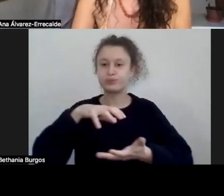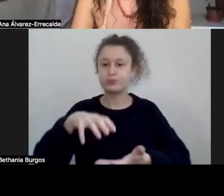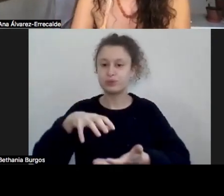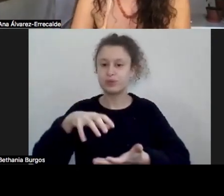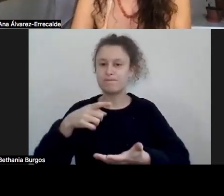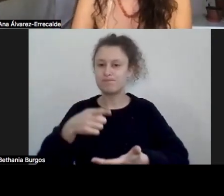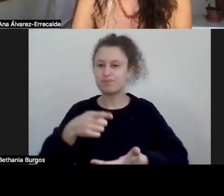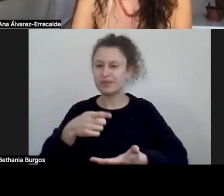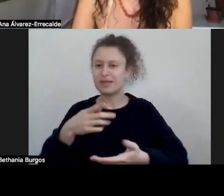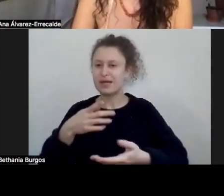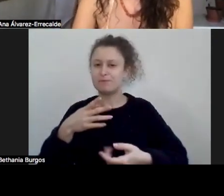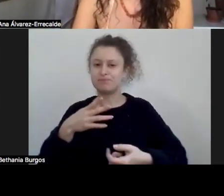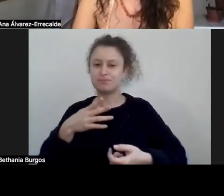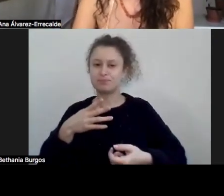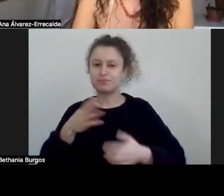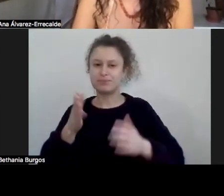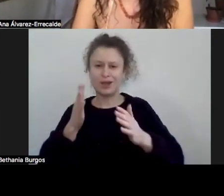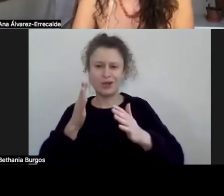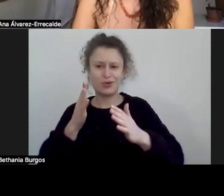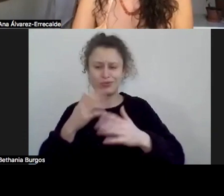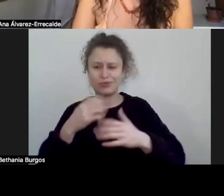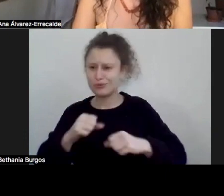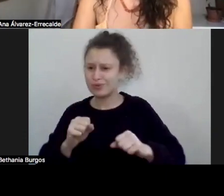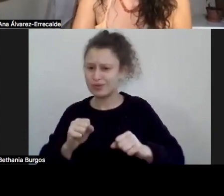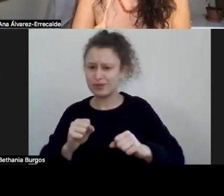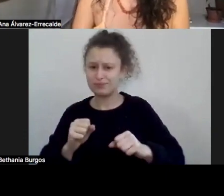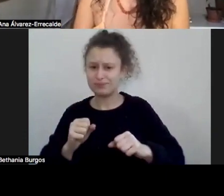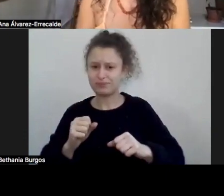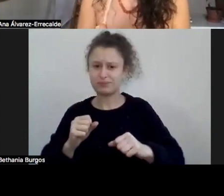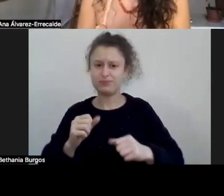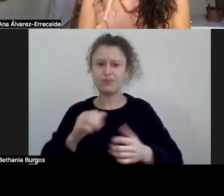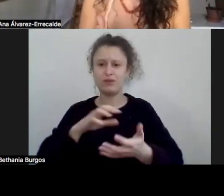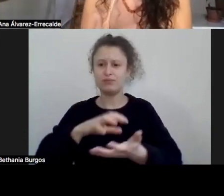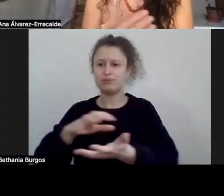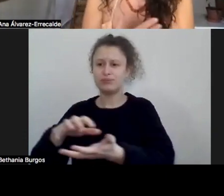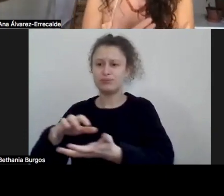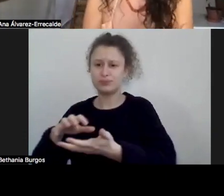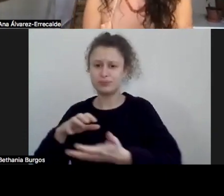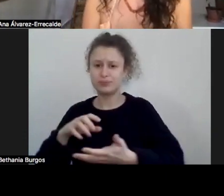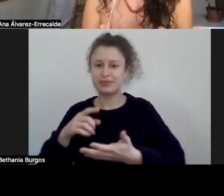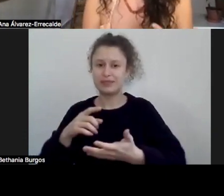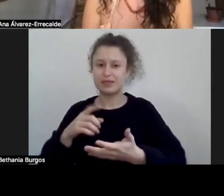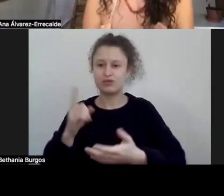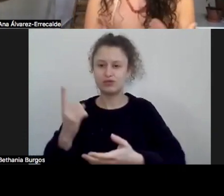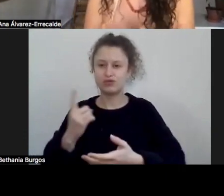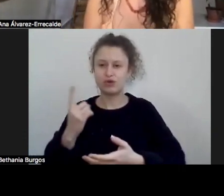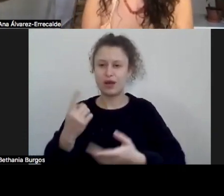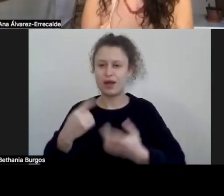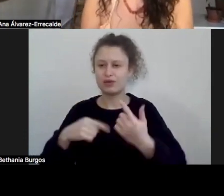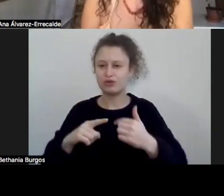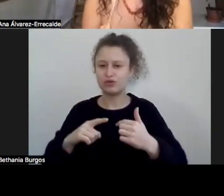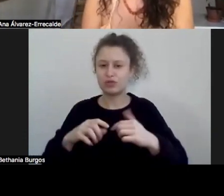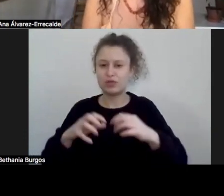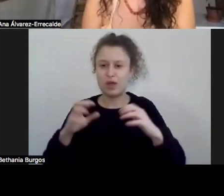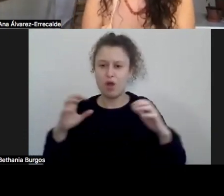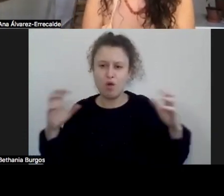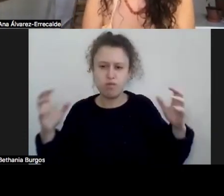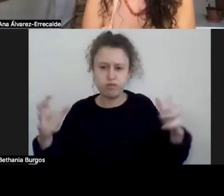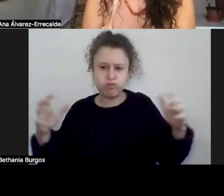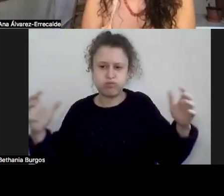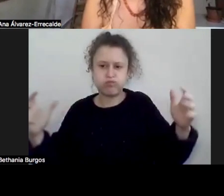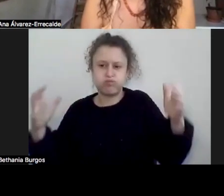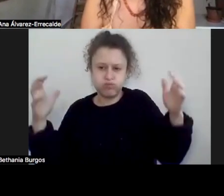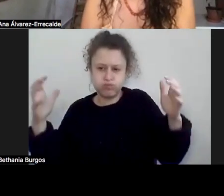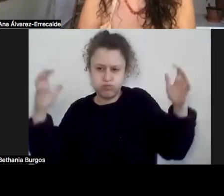una residencia, pero ella no quería seguir viviendo sola. Entonces, un poco la Asociación Alzheimer Cataluña lo que intenta hacer es garantizar